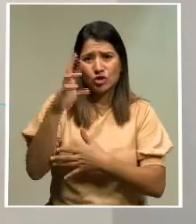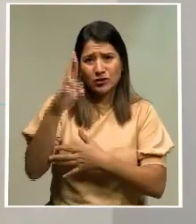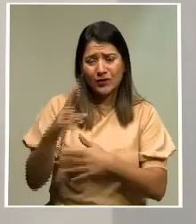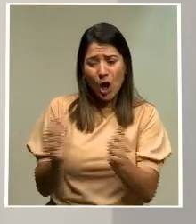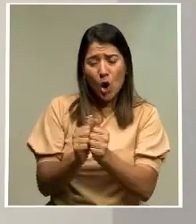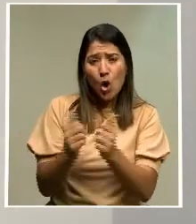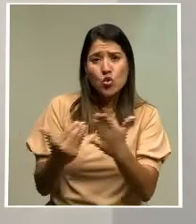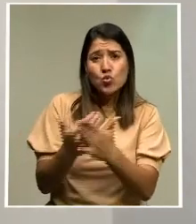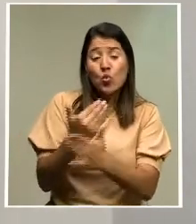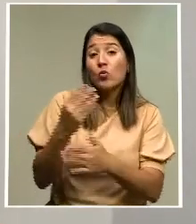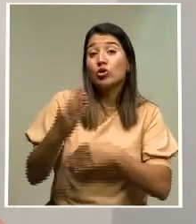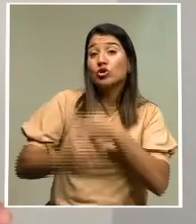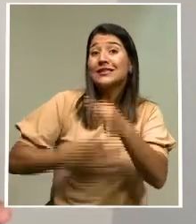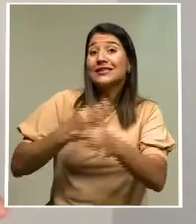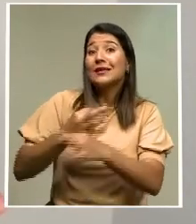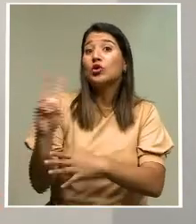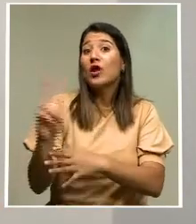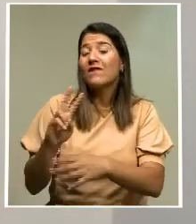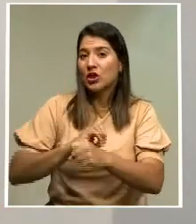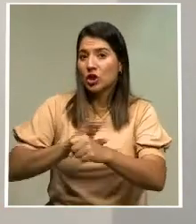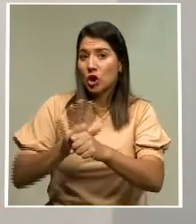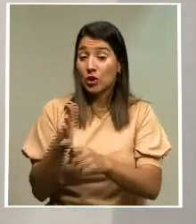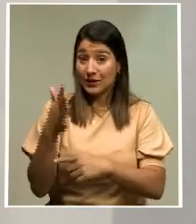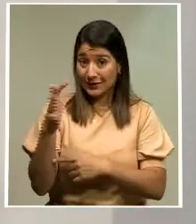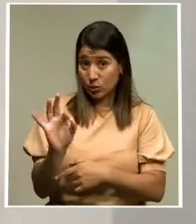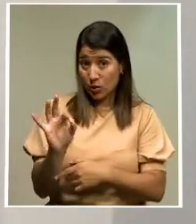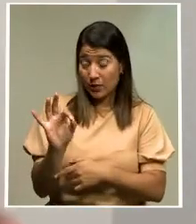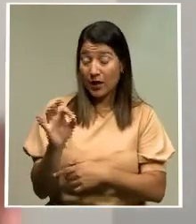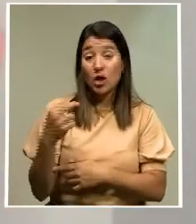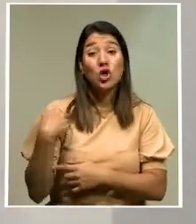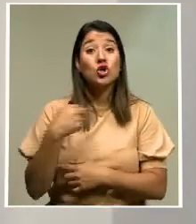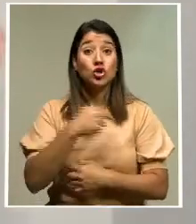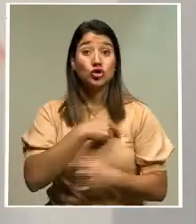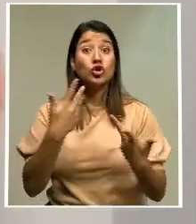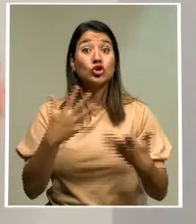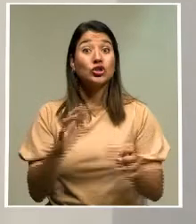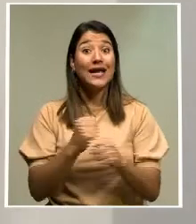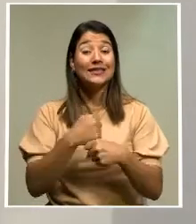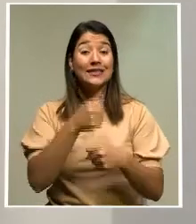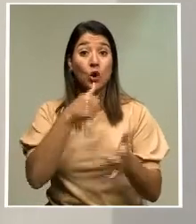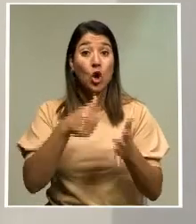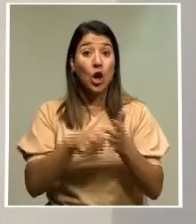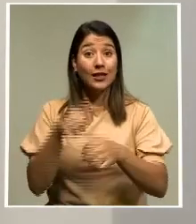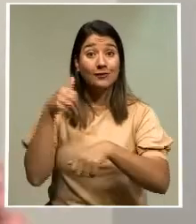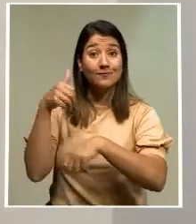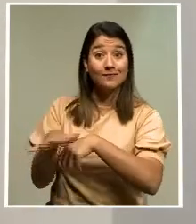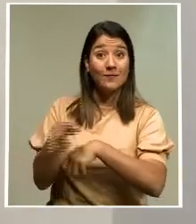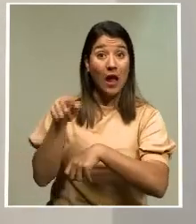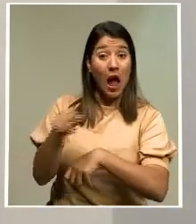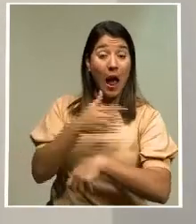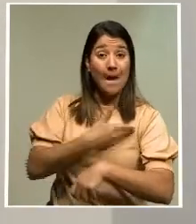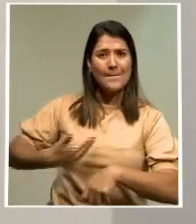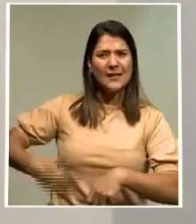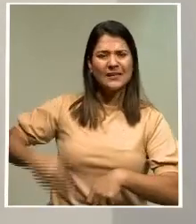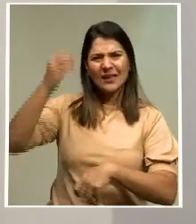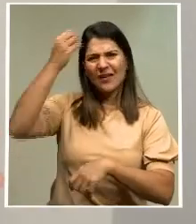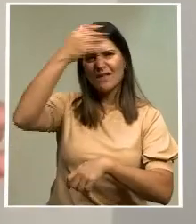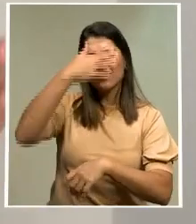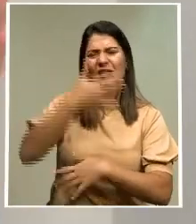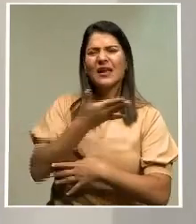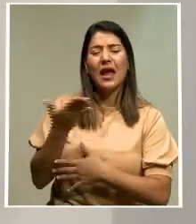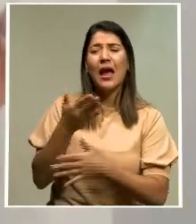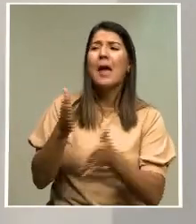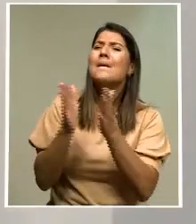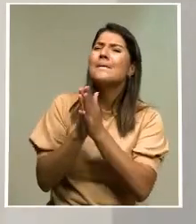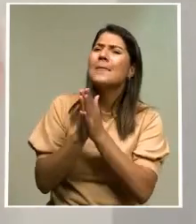cepas del COVID-19, hemos enviado una nota al señor presidente donde le pedimos